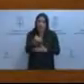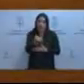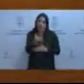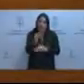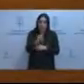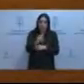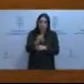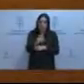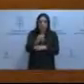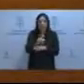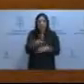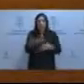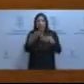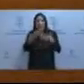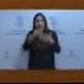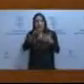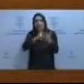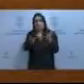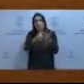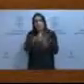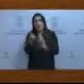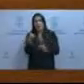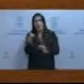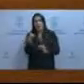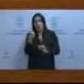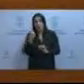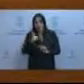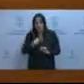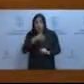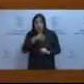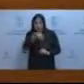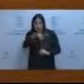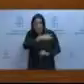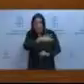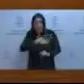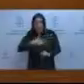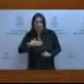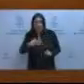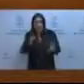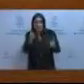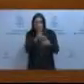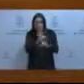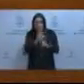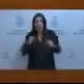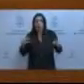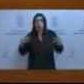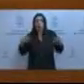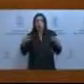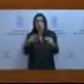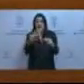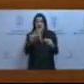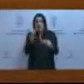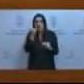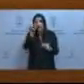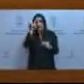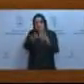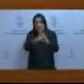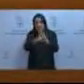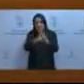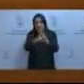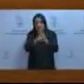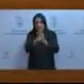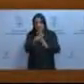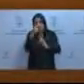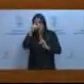se soporta gracias a este sistema de pensiones que ustedes piensan quitar o reducir si siguen con estas iniciativas. Y termino